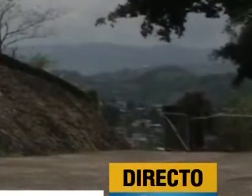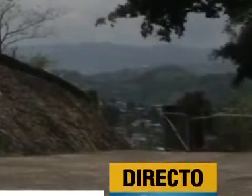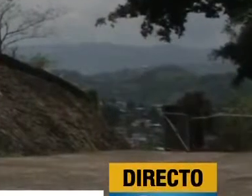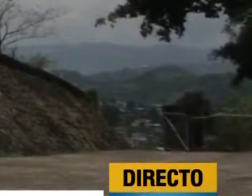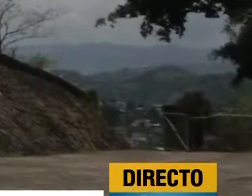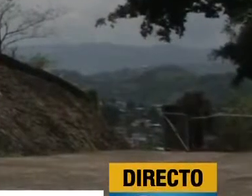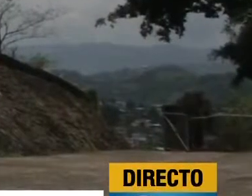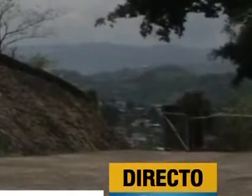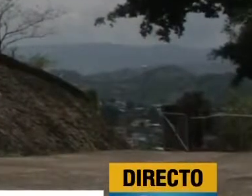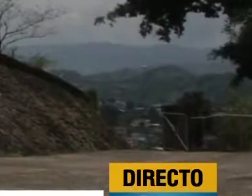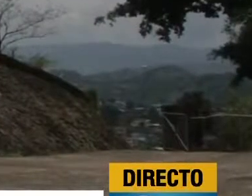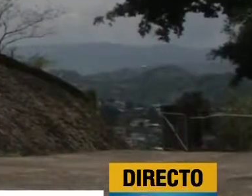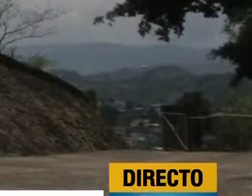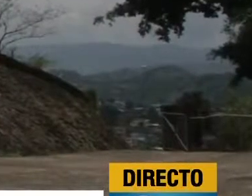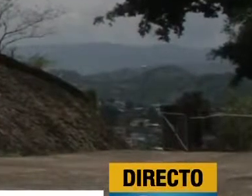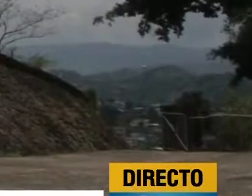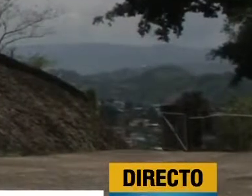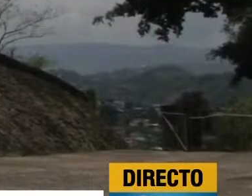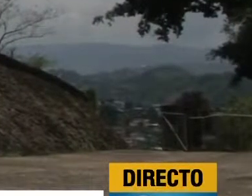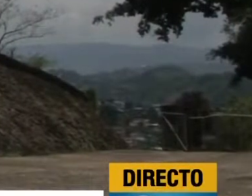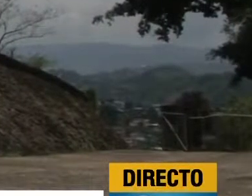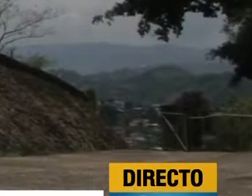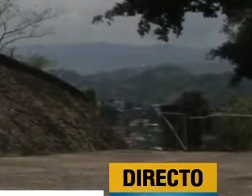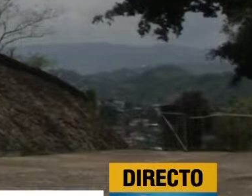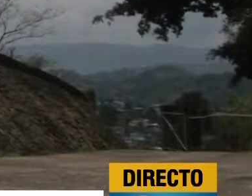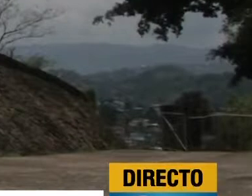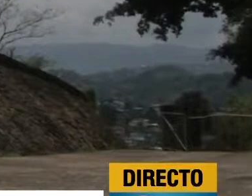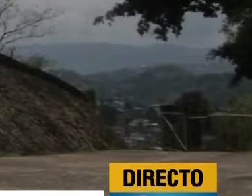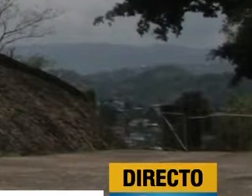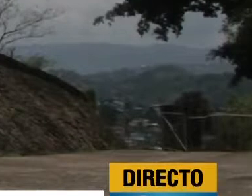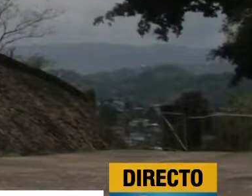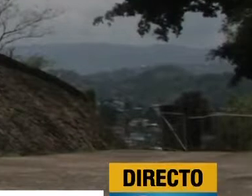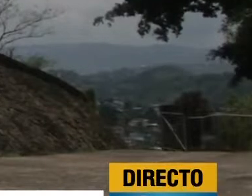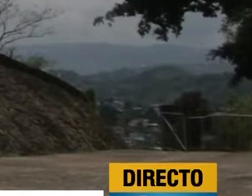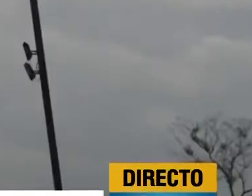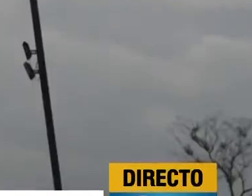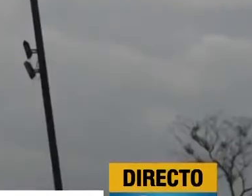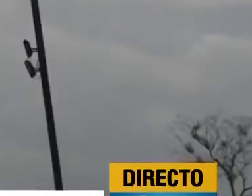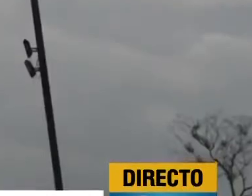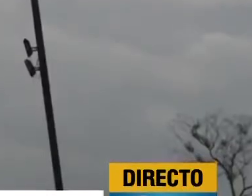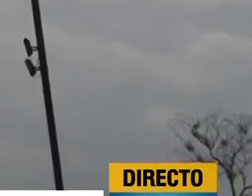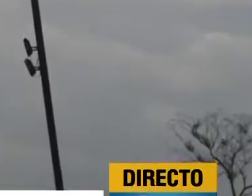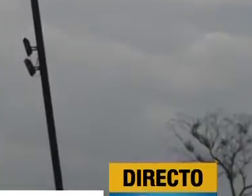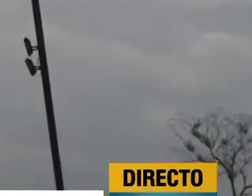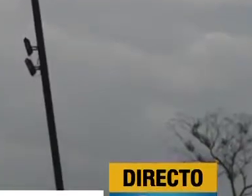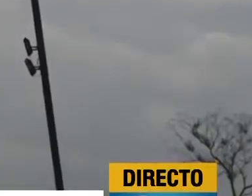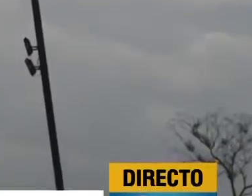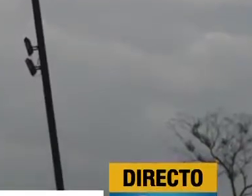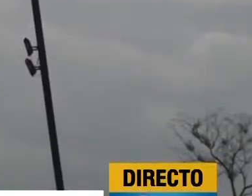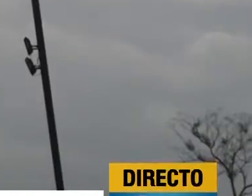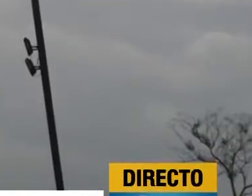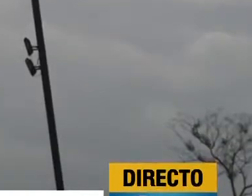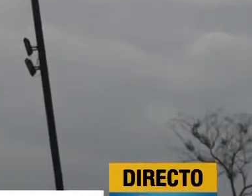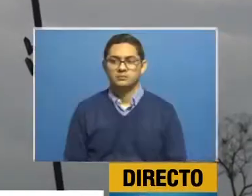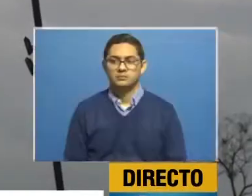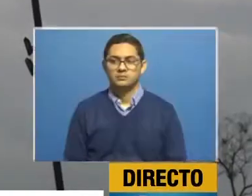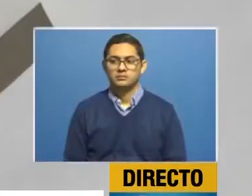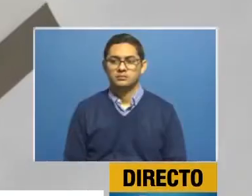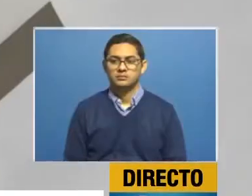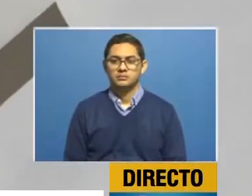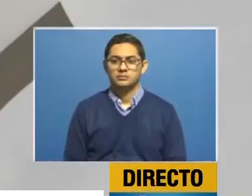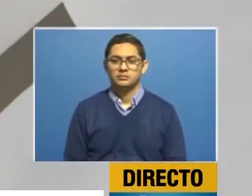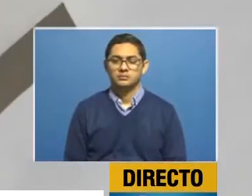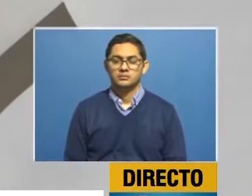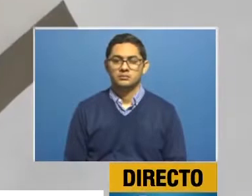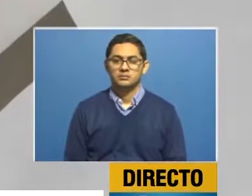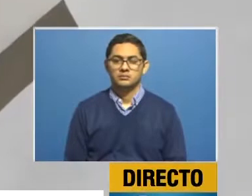ejemplo, se ha creado la ley que crea el Ministerio de Cultura. Se está trabajando también con la ley de cultura general. Hoy, también me tocó ir